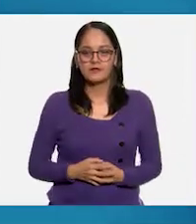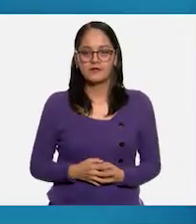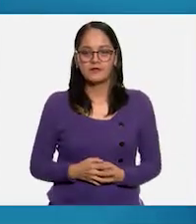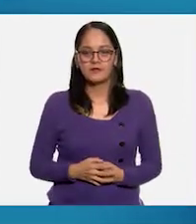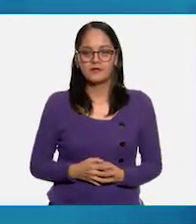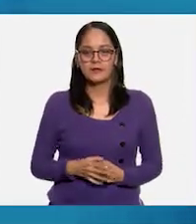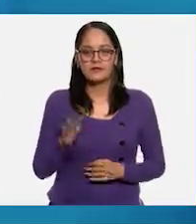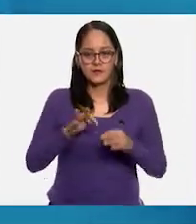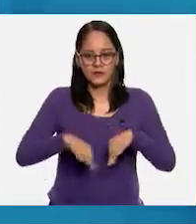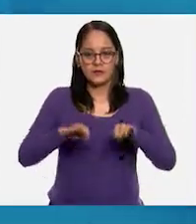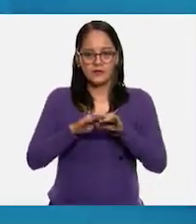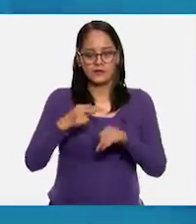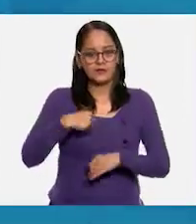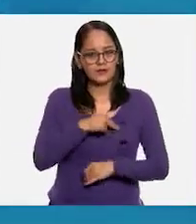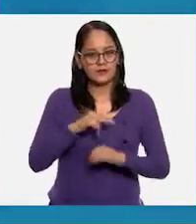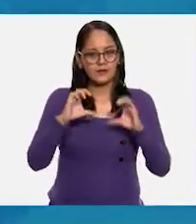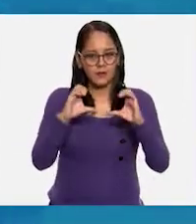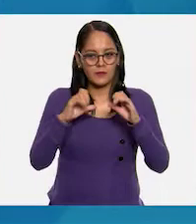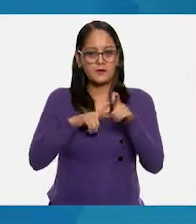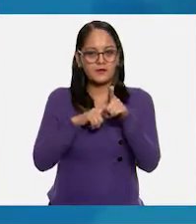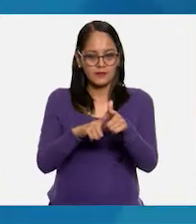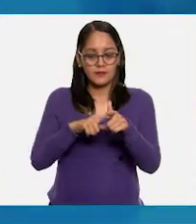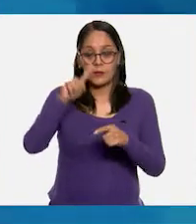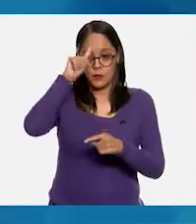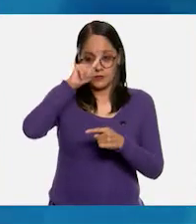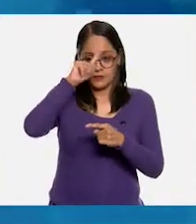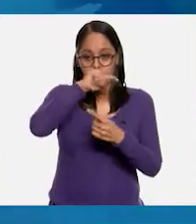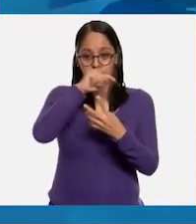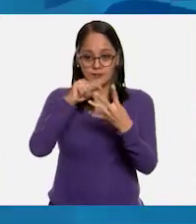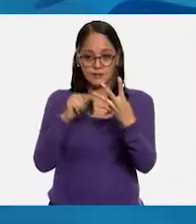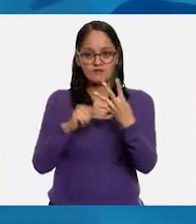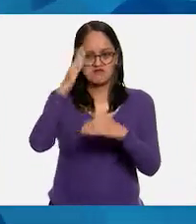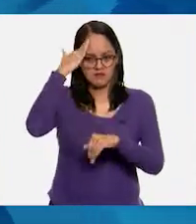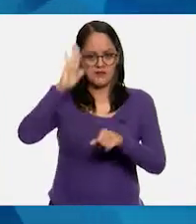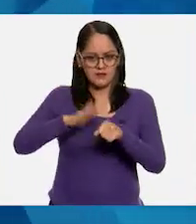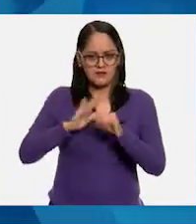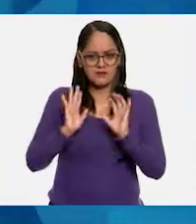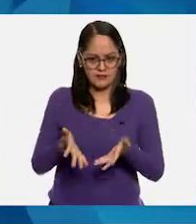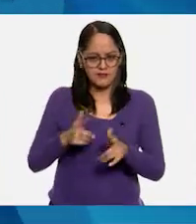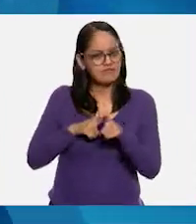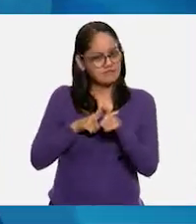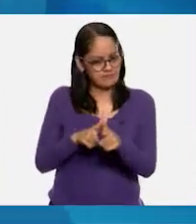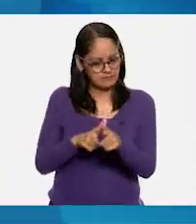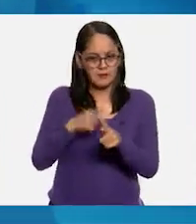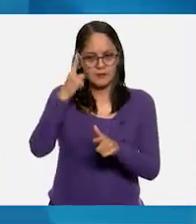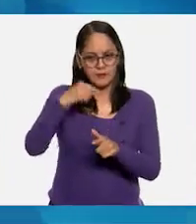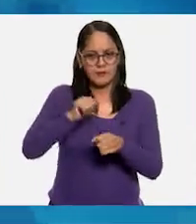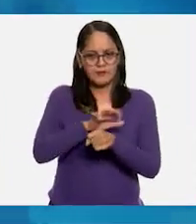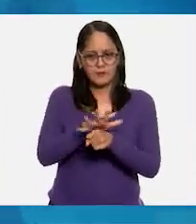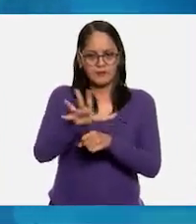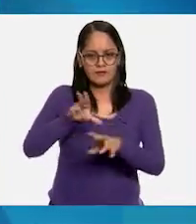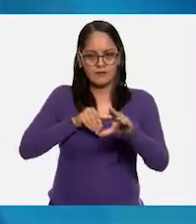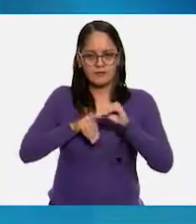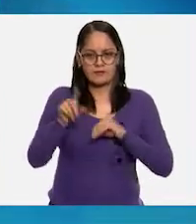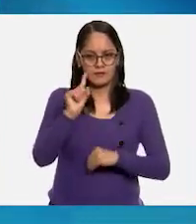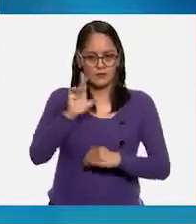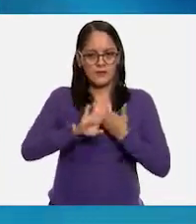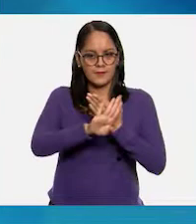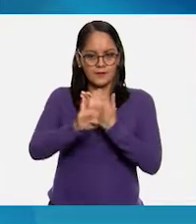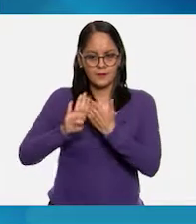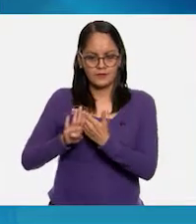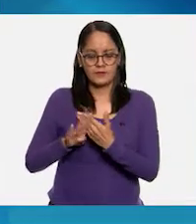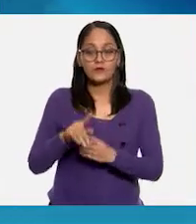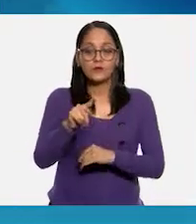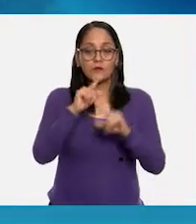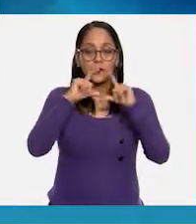personas. Por eso hay que continuar cuidándonos siguiendo las buenas prácticas que ya todos conocemos para evitar contagiarnos.